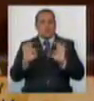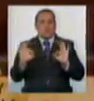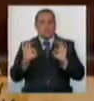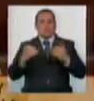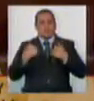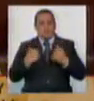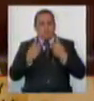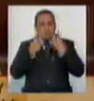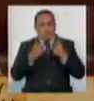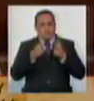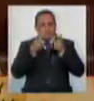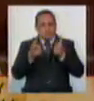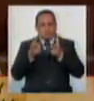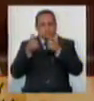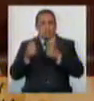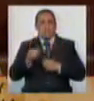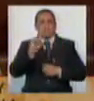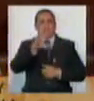el mantenimiento de